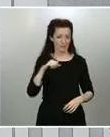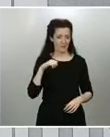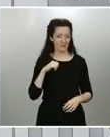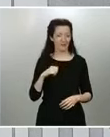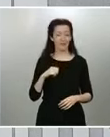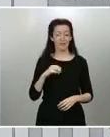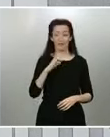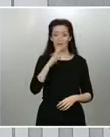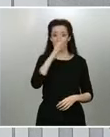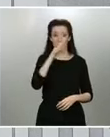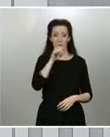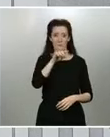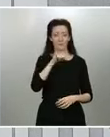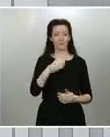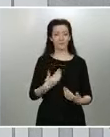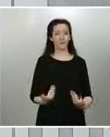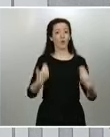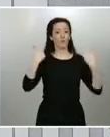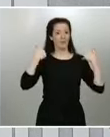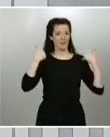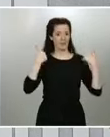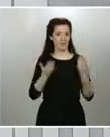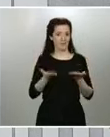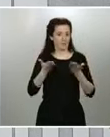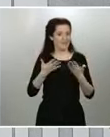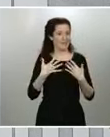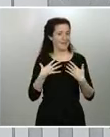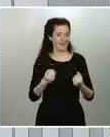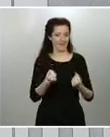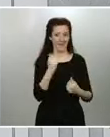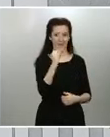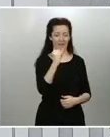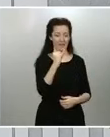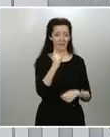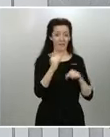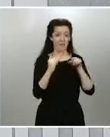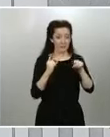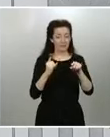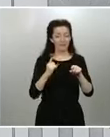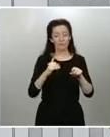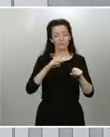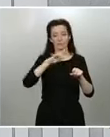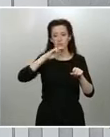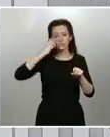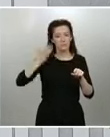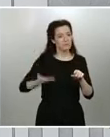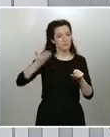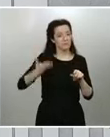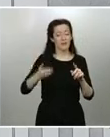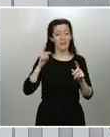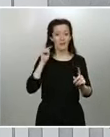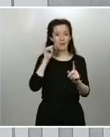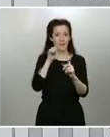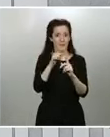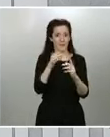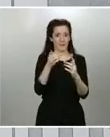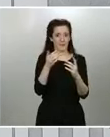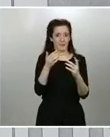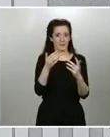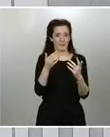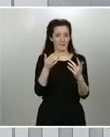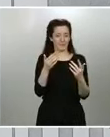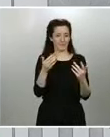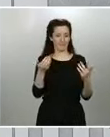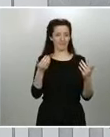competencias en materia asistencial sanitaria y por tanto cuyo concurso es esencial para poder llevar a cabo con éxito el proceso de